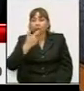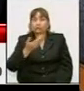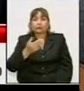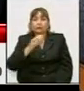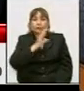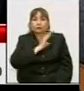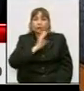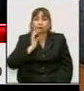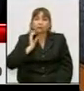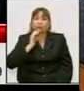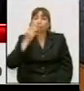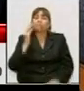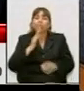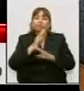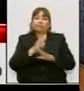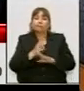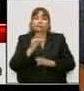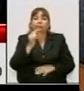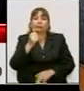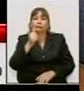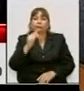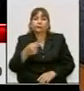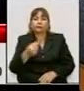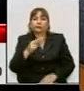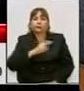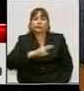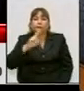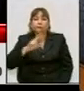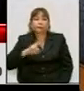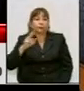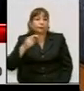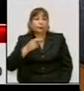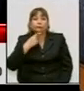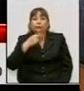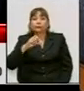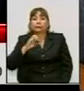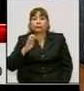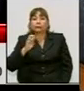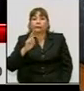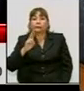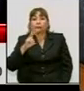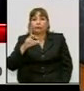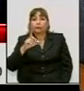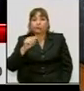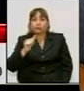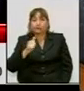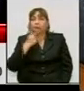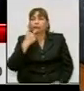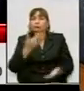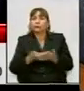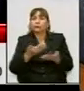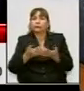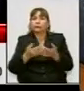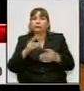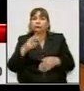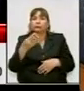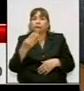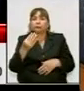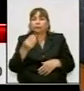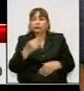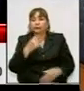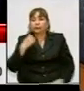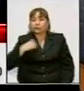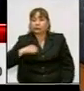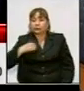Callao, postula en el 2010 a consejera regional por La Perla por Chimpún Callao y en el 2014